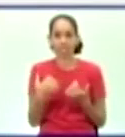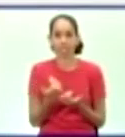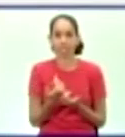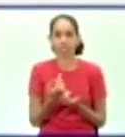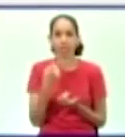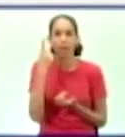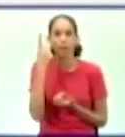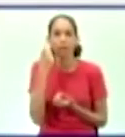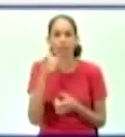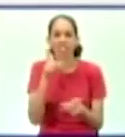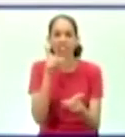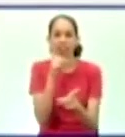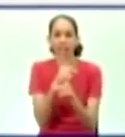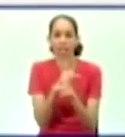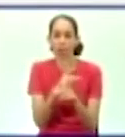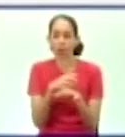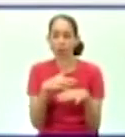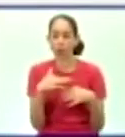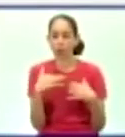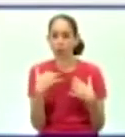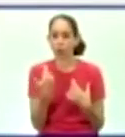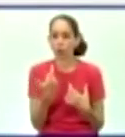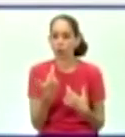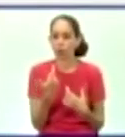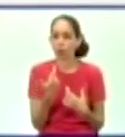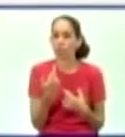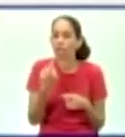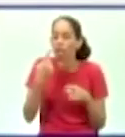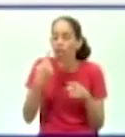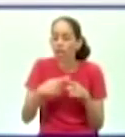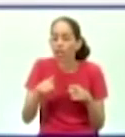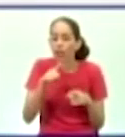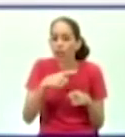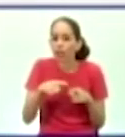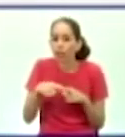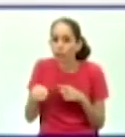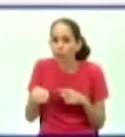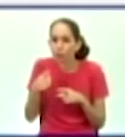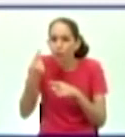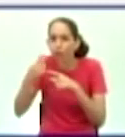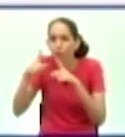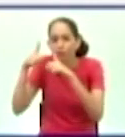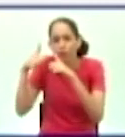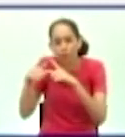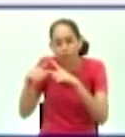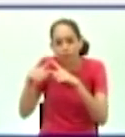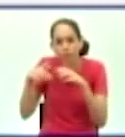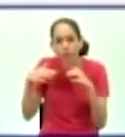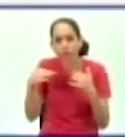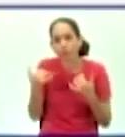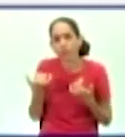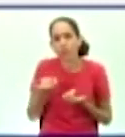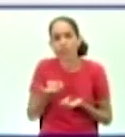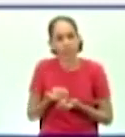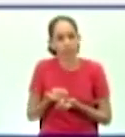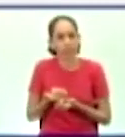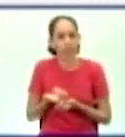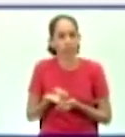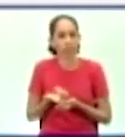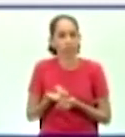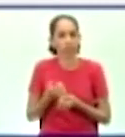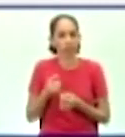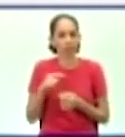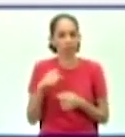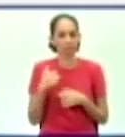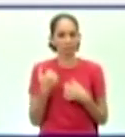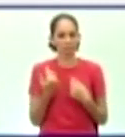encontrar el ángulo que también sería de 90 grados en el otro triángulo. Pero como el ángulo